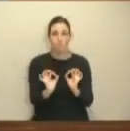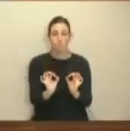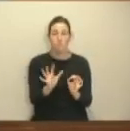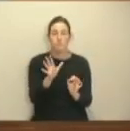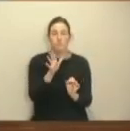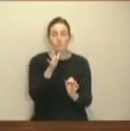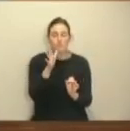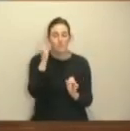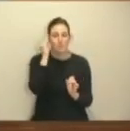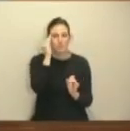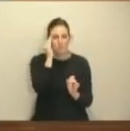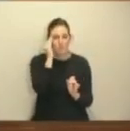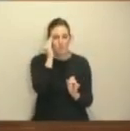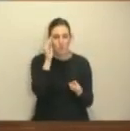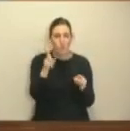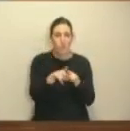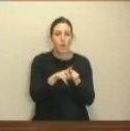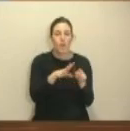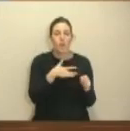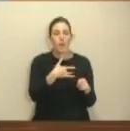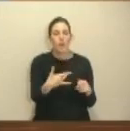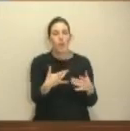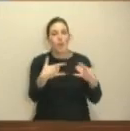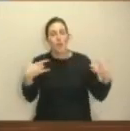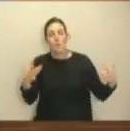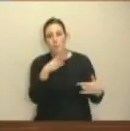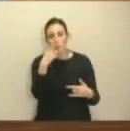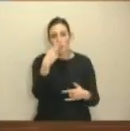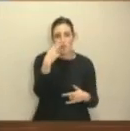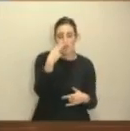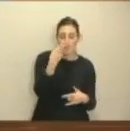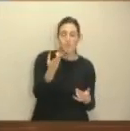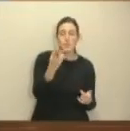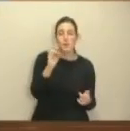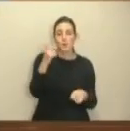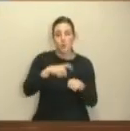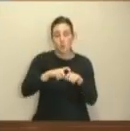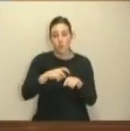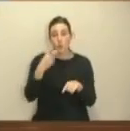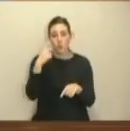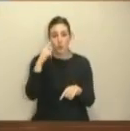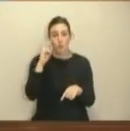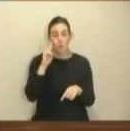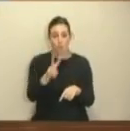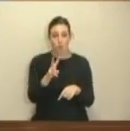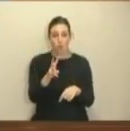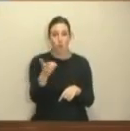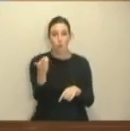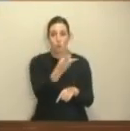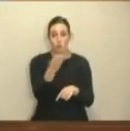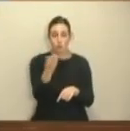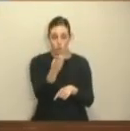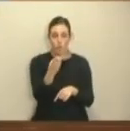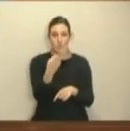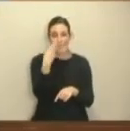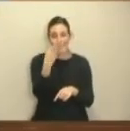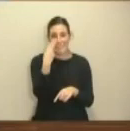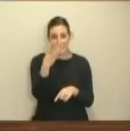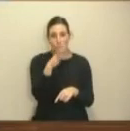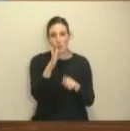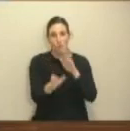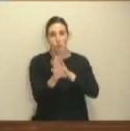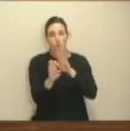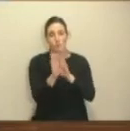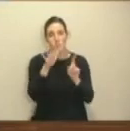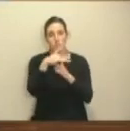hay enamoramientos por interés y enamoramientos de otro tipo. Aquí hay un puro interés, y es el interés puro y duro de mantener su situación y su